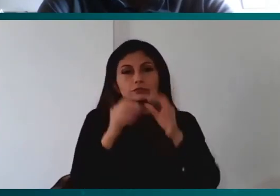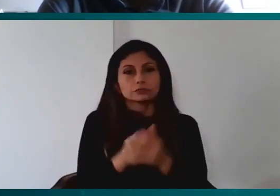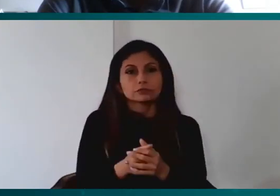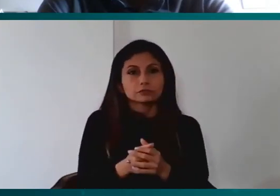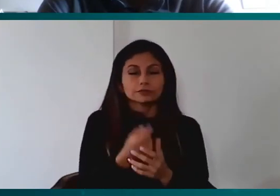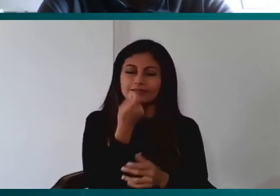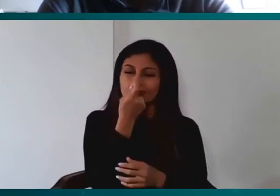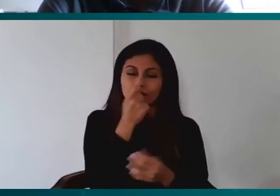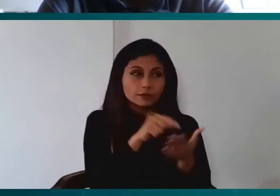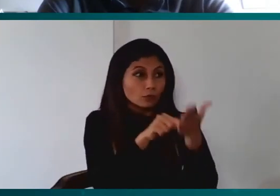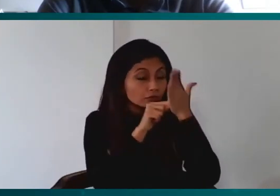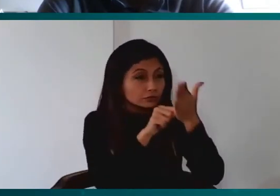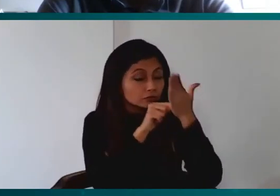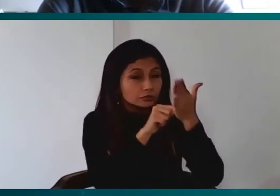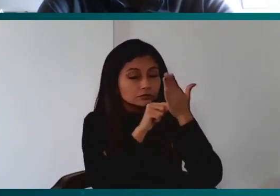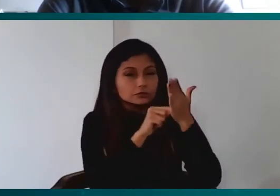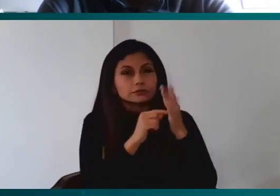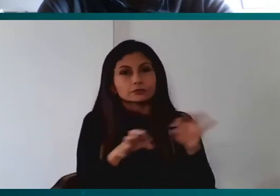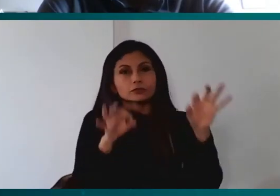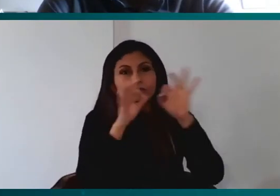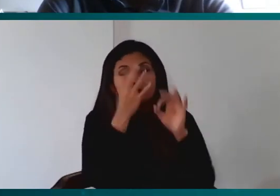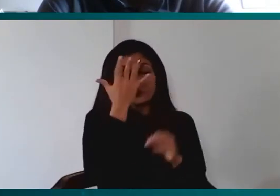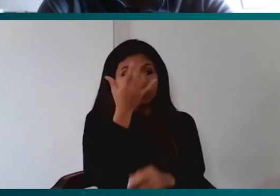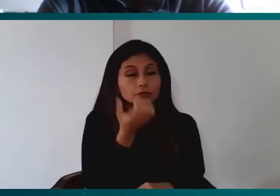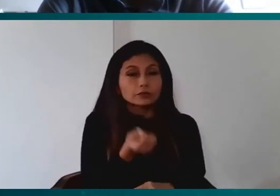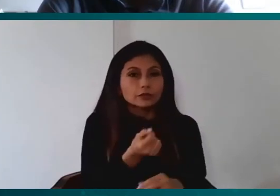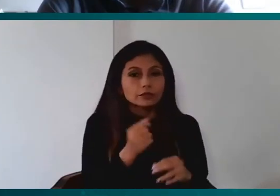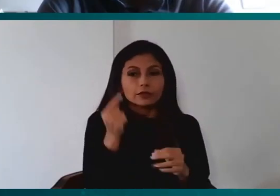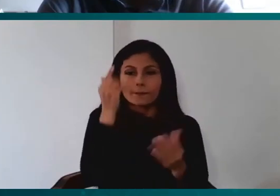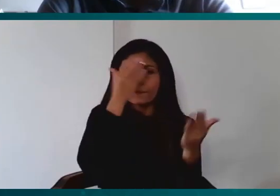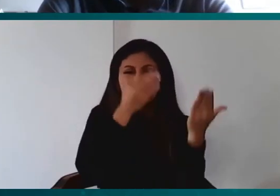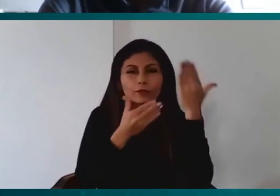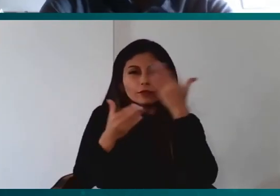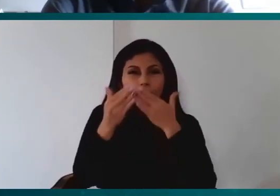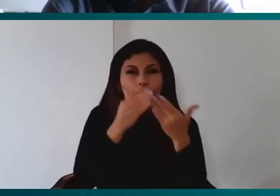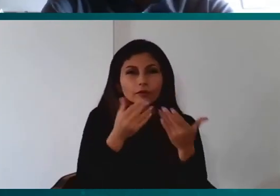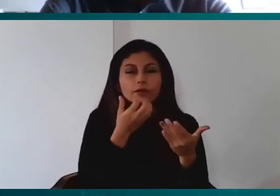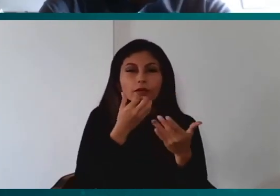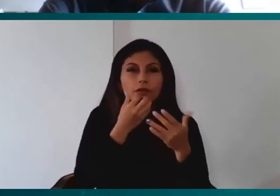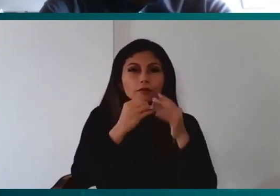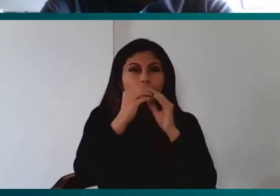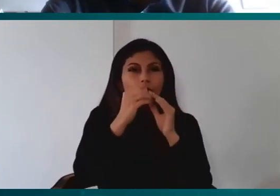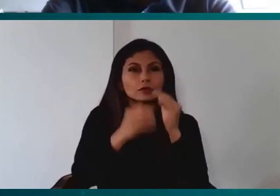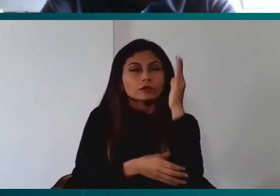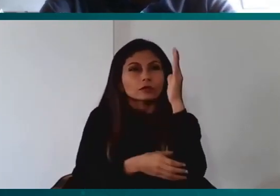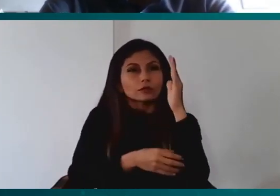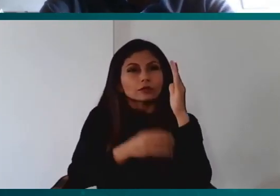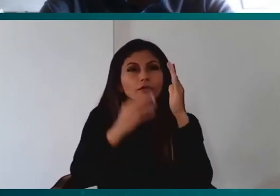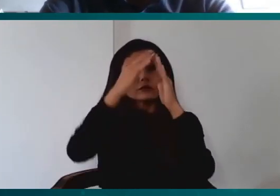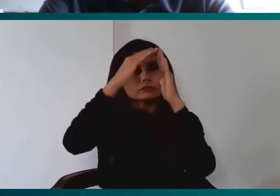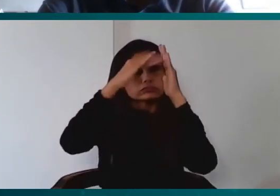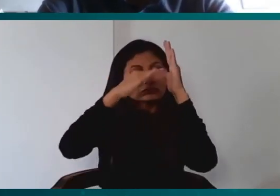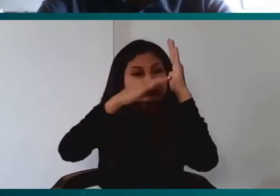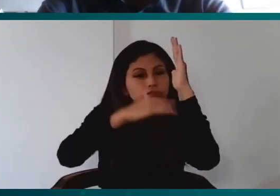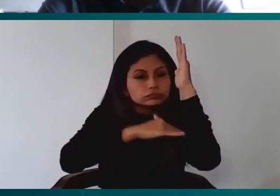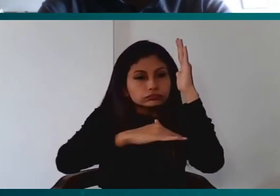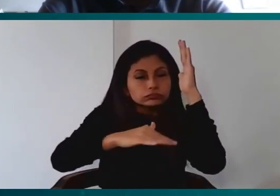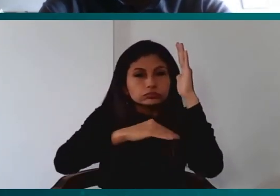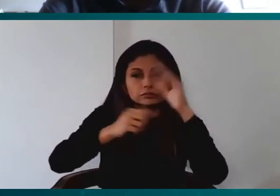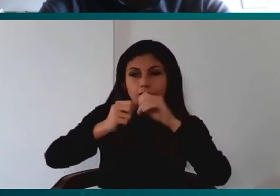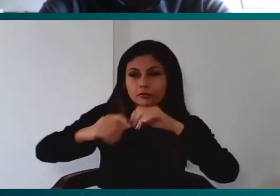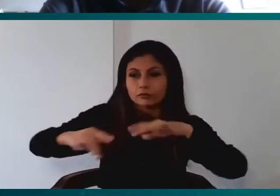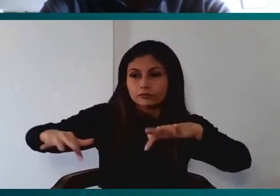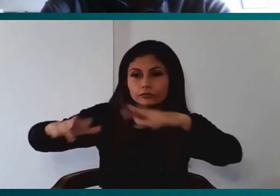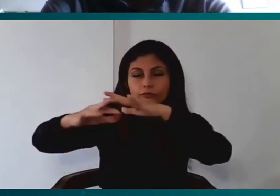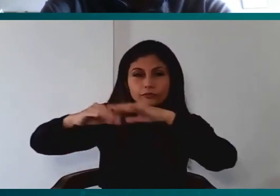grado de detalle que se requiere, por ejemplo, al momento de simular los sedimentadores de manantiales, ¿cierto? La